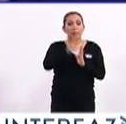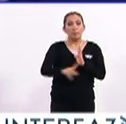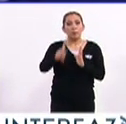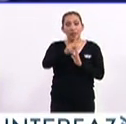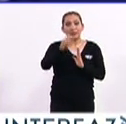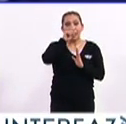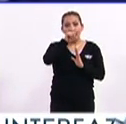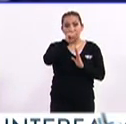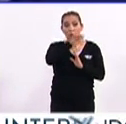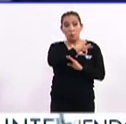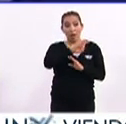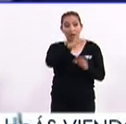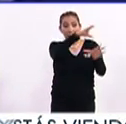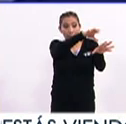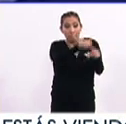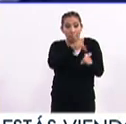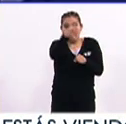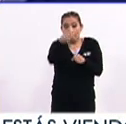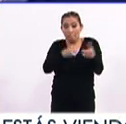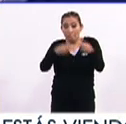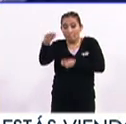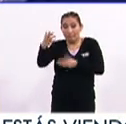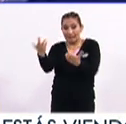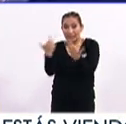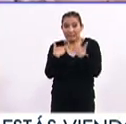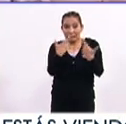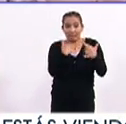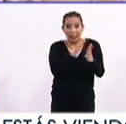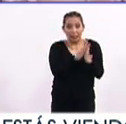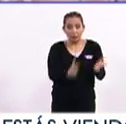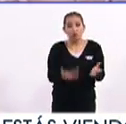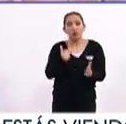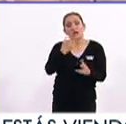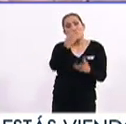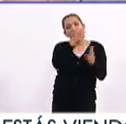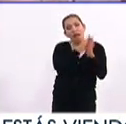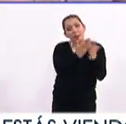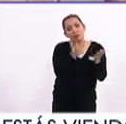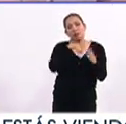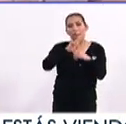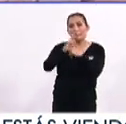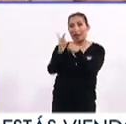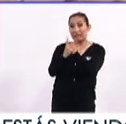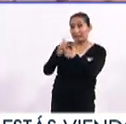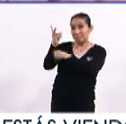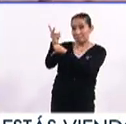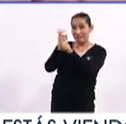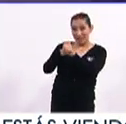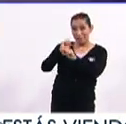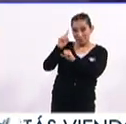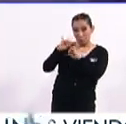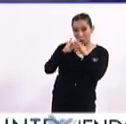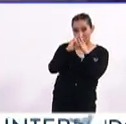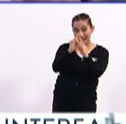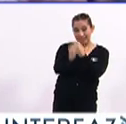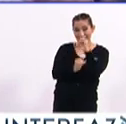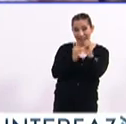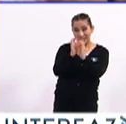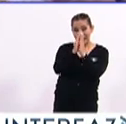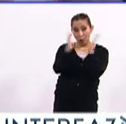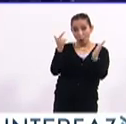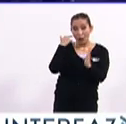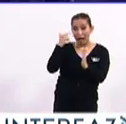del Estado de Jalisco, puedan tener donaciones. Libros provenientes de los países invitados a la Feria Internacional del Libro